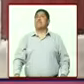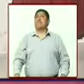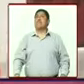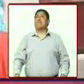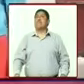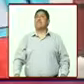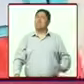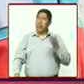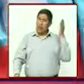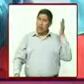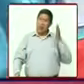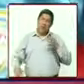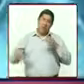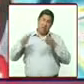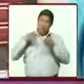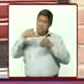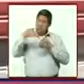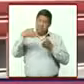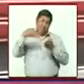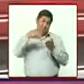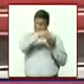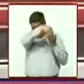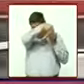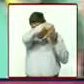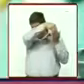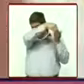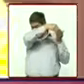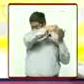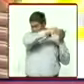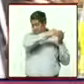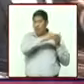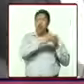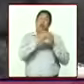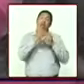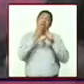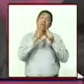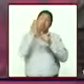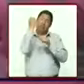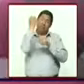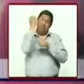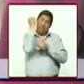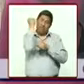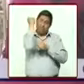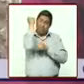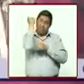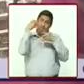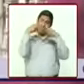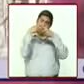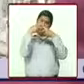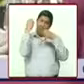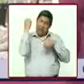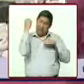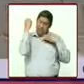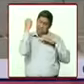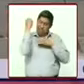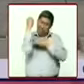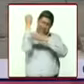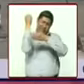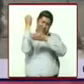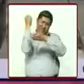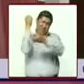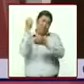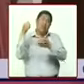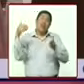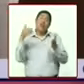Mismo realizó un choque, objeto fijo, que es primero a un poste de luz, posterior al domicilio, por el